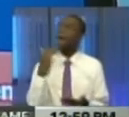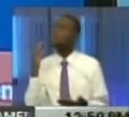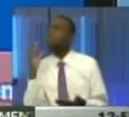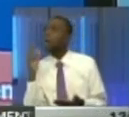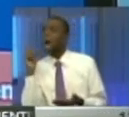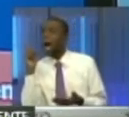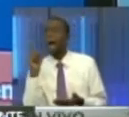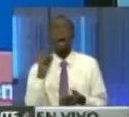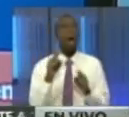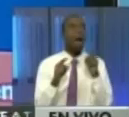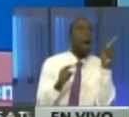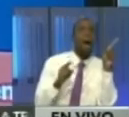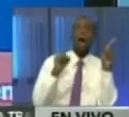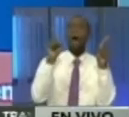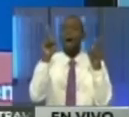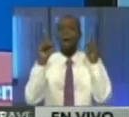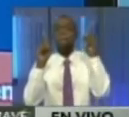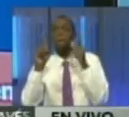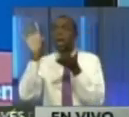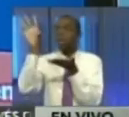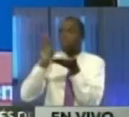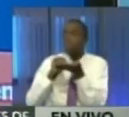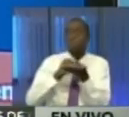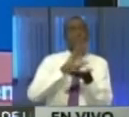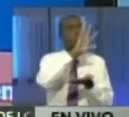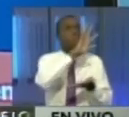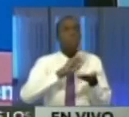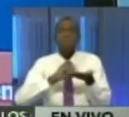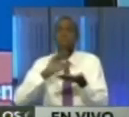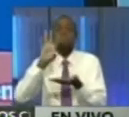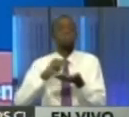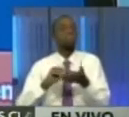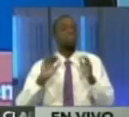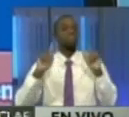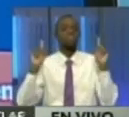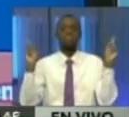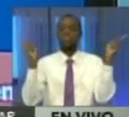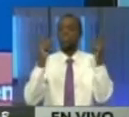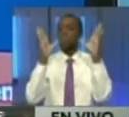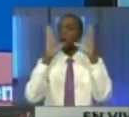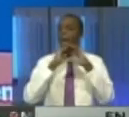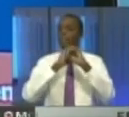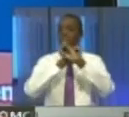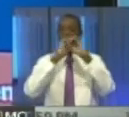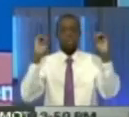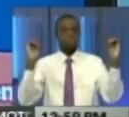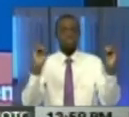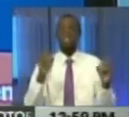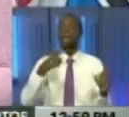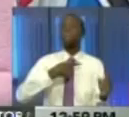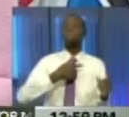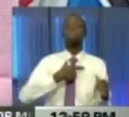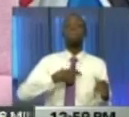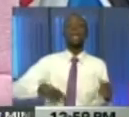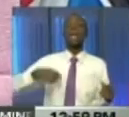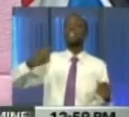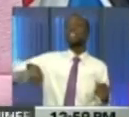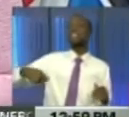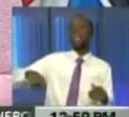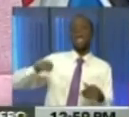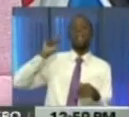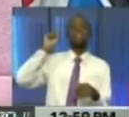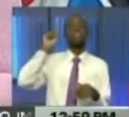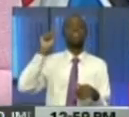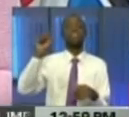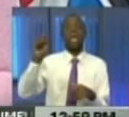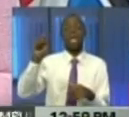sirviera tomar de referencia de cómo se hace un referendo revocatorio presidencial. Es decir, allí nos fuimos